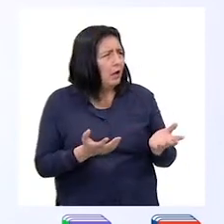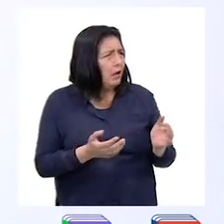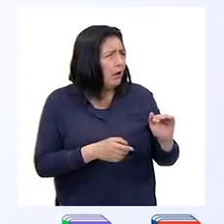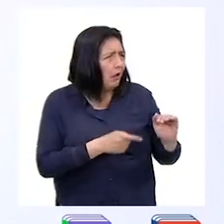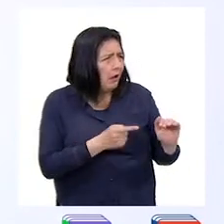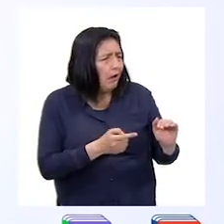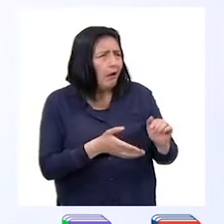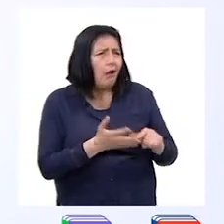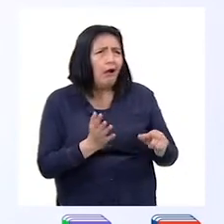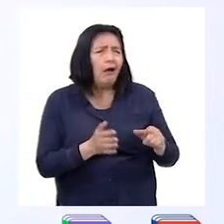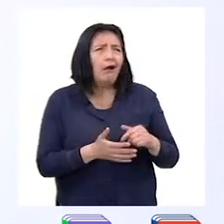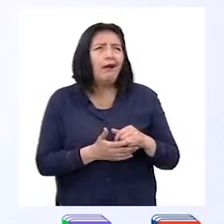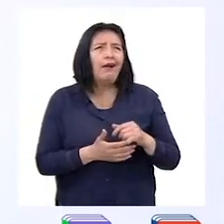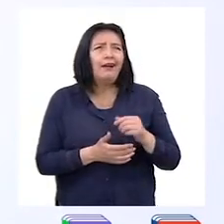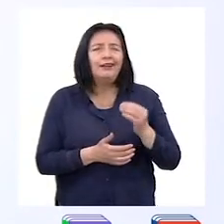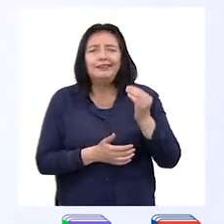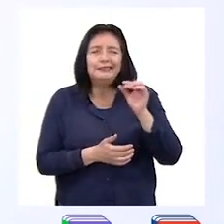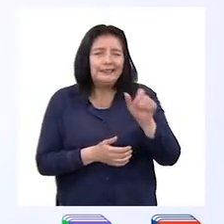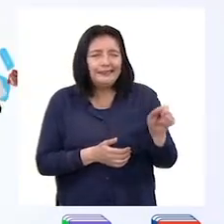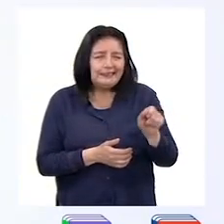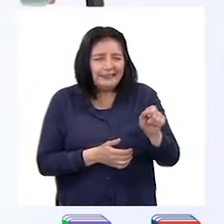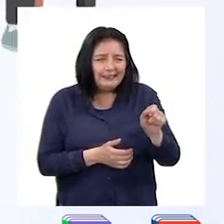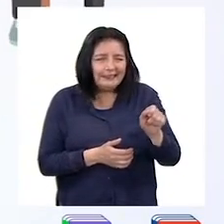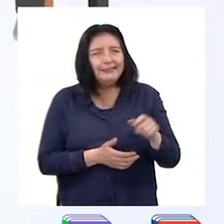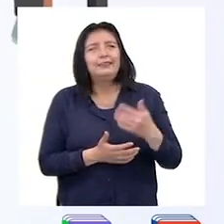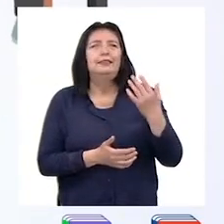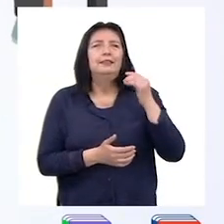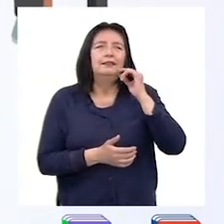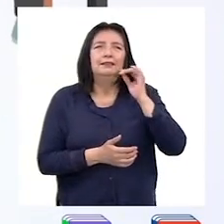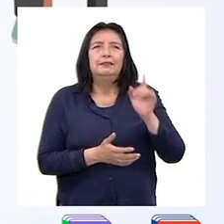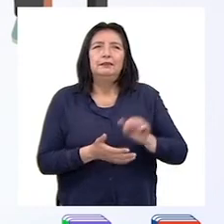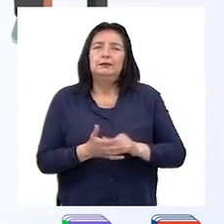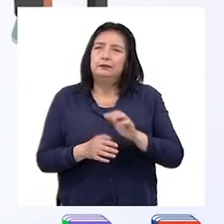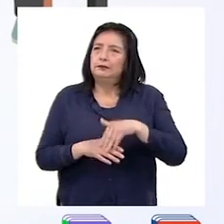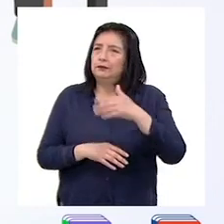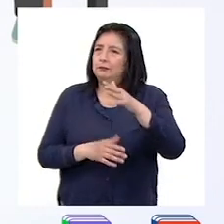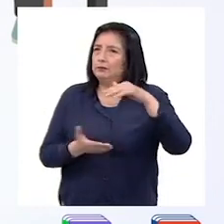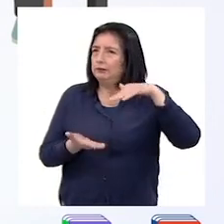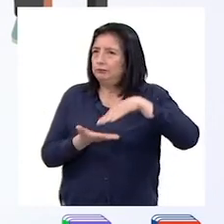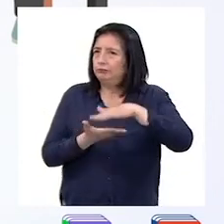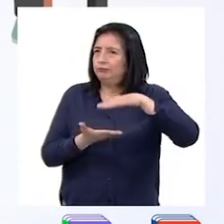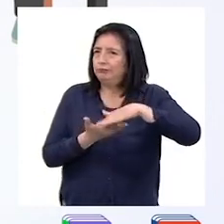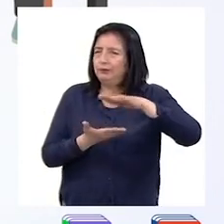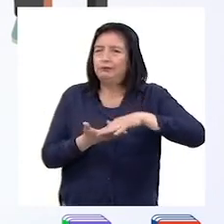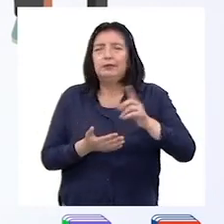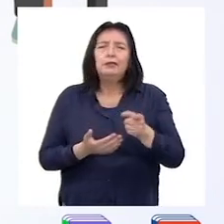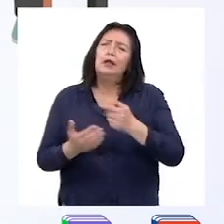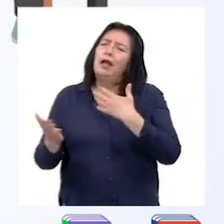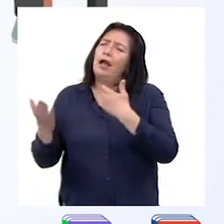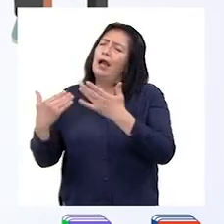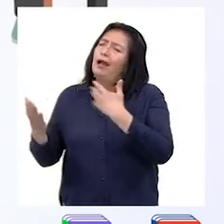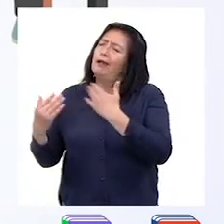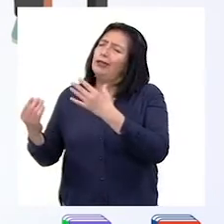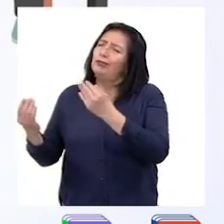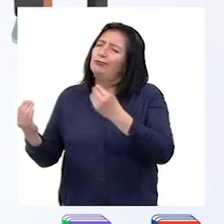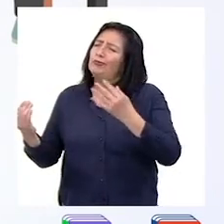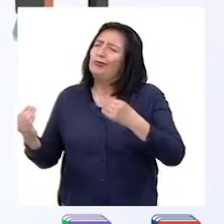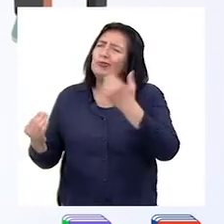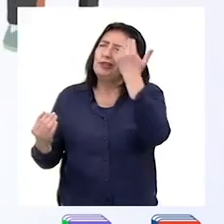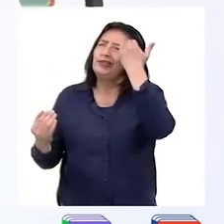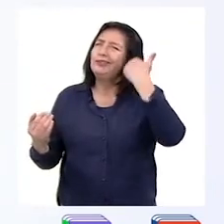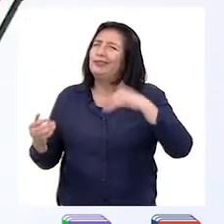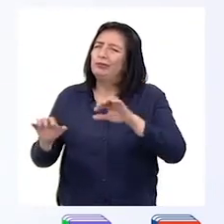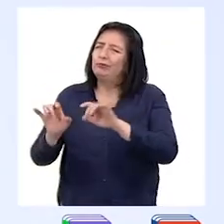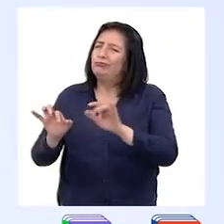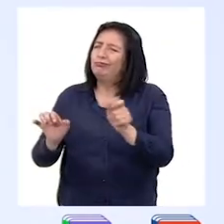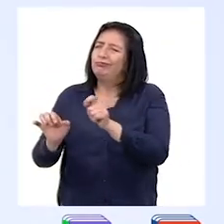le acarició la mejilla a Valeria. Esa tarde, después de imprimir la tarea, conversaron mucho sobre la antigua máquina